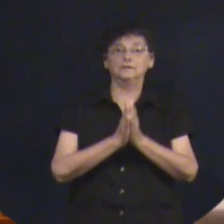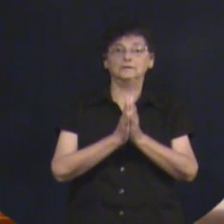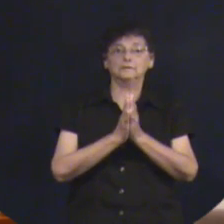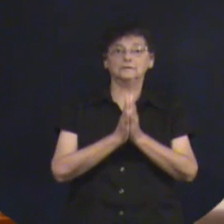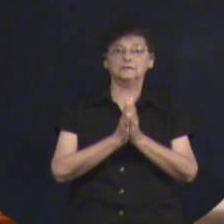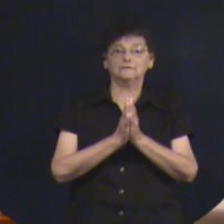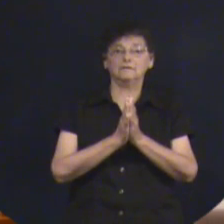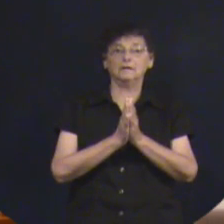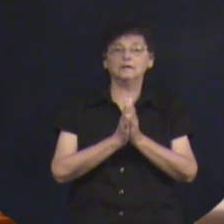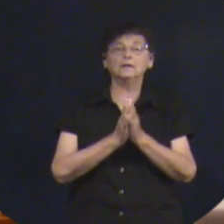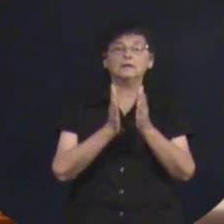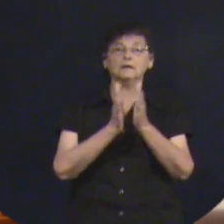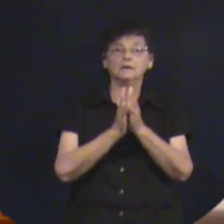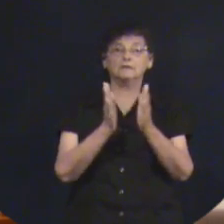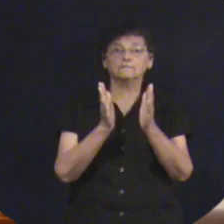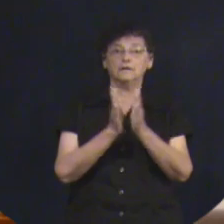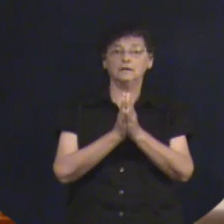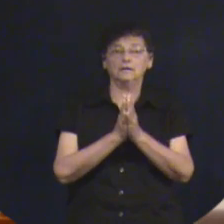amén, te